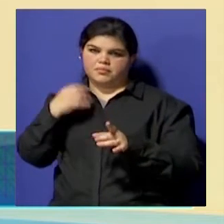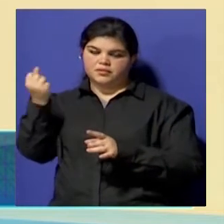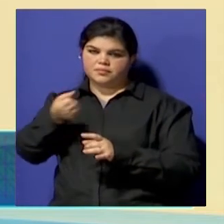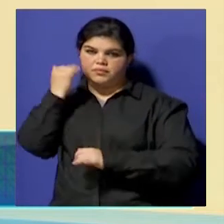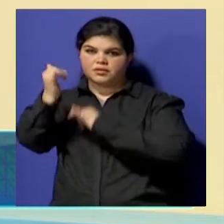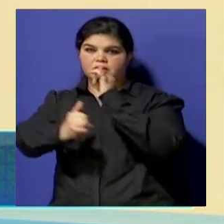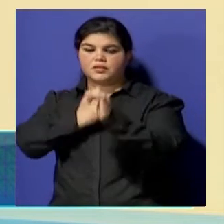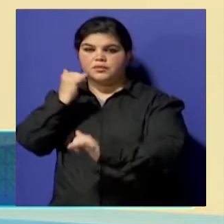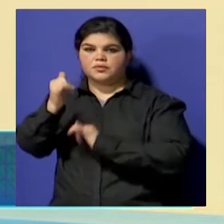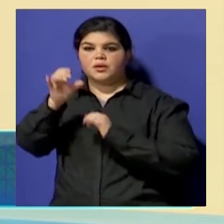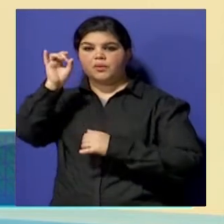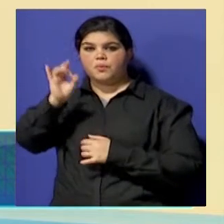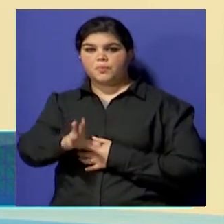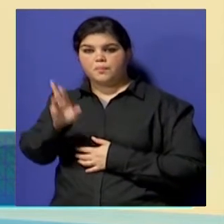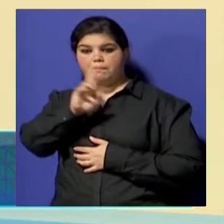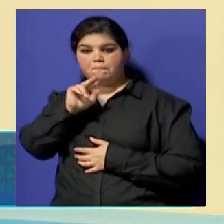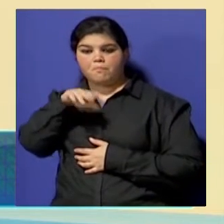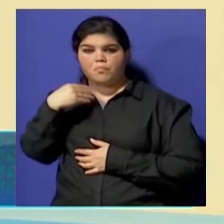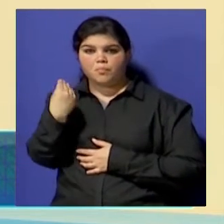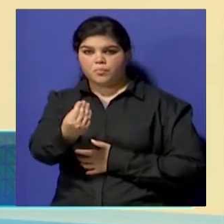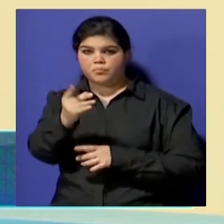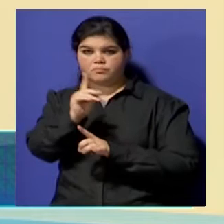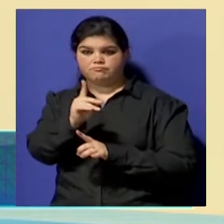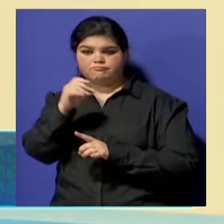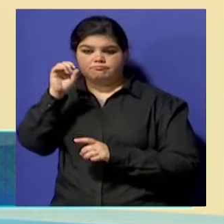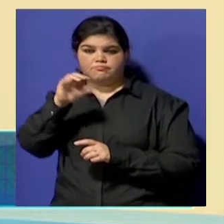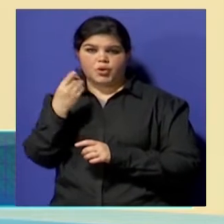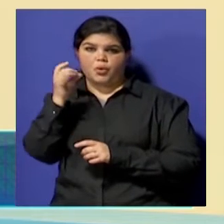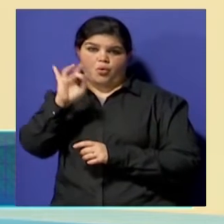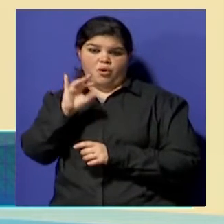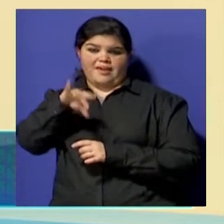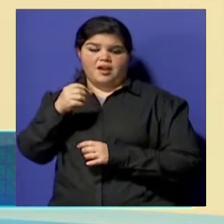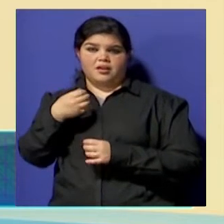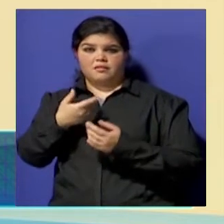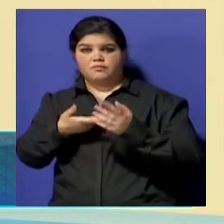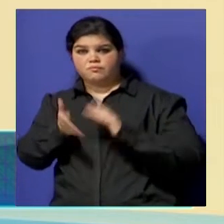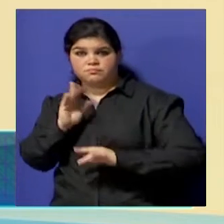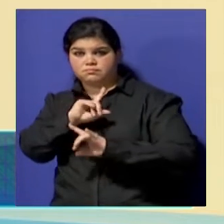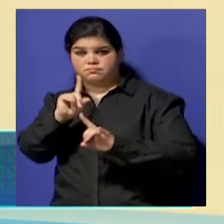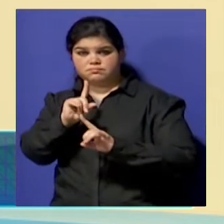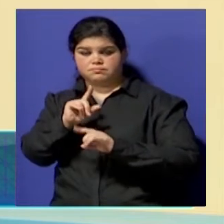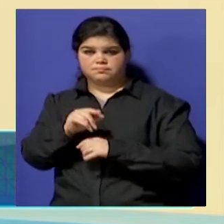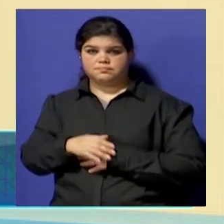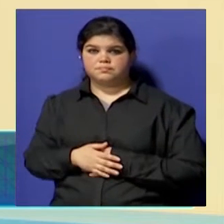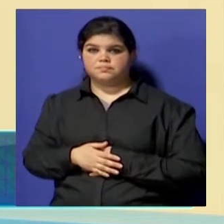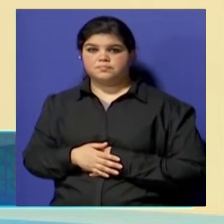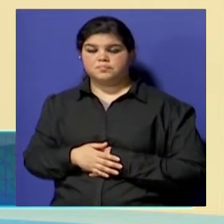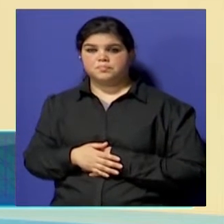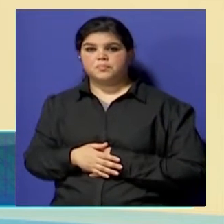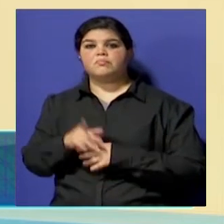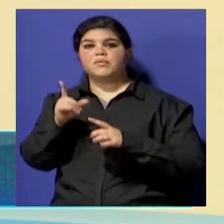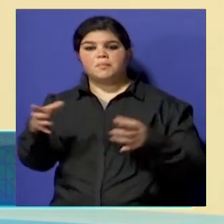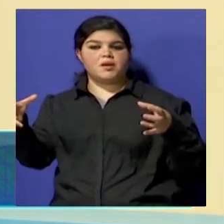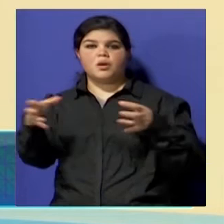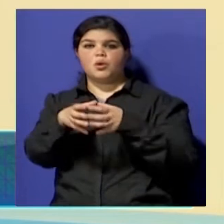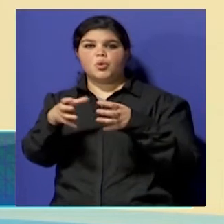no solamente Dilma sale del gobierno de Brasil, sino que es desbaratado el PT